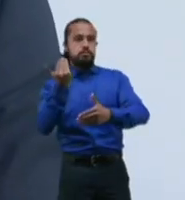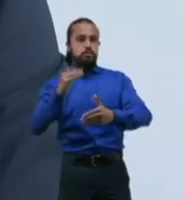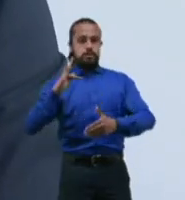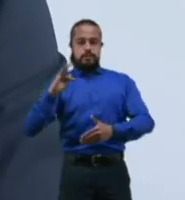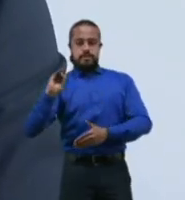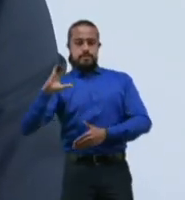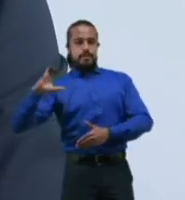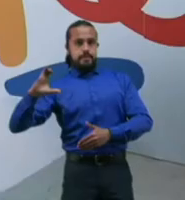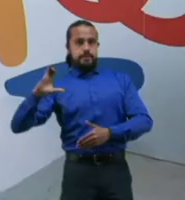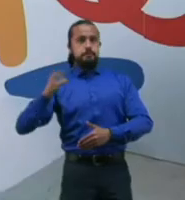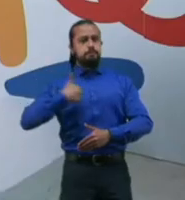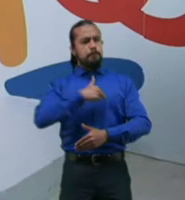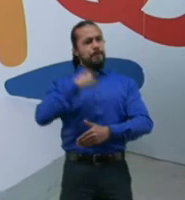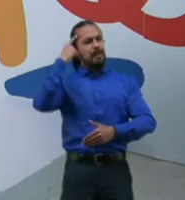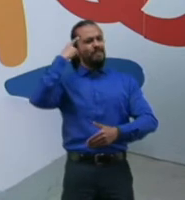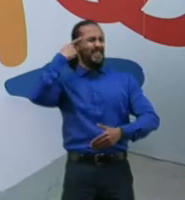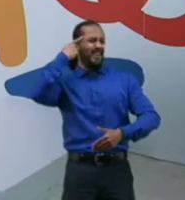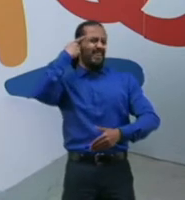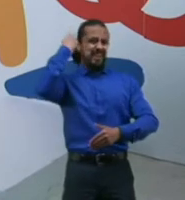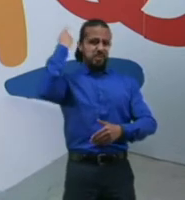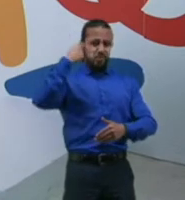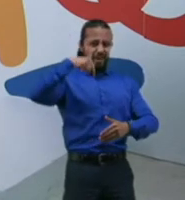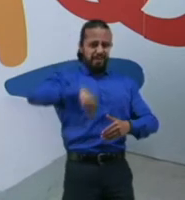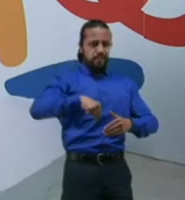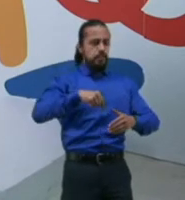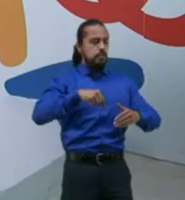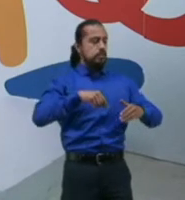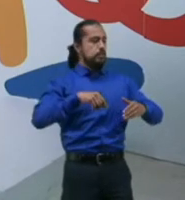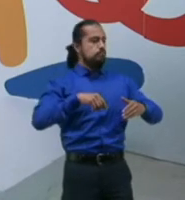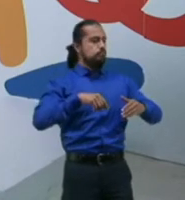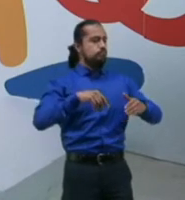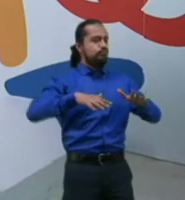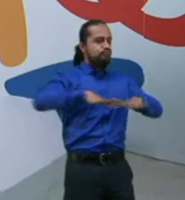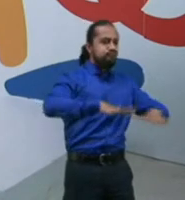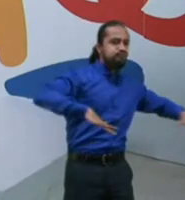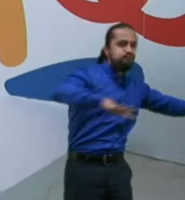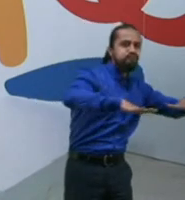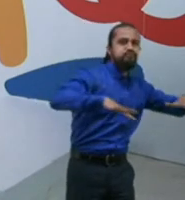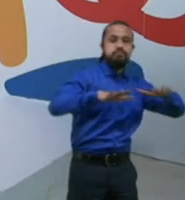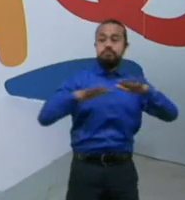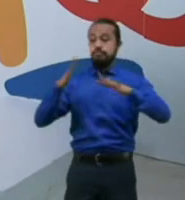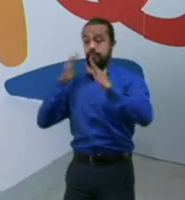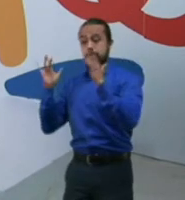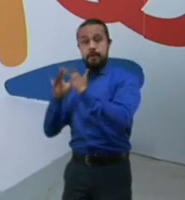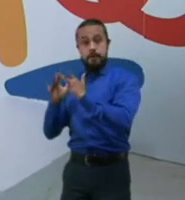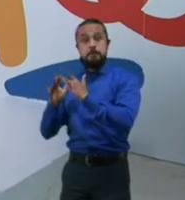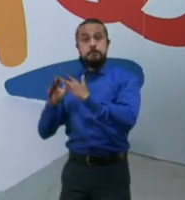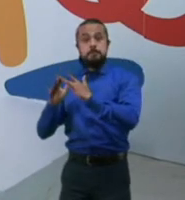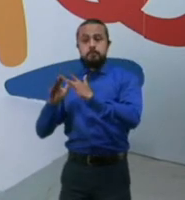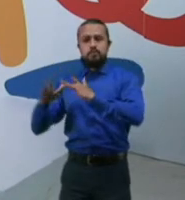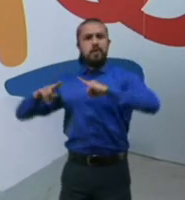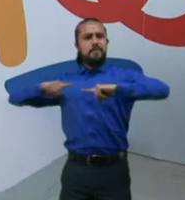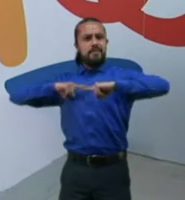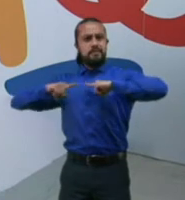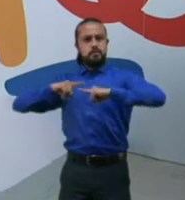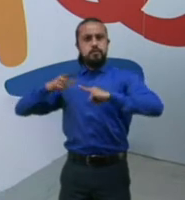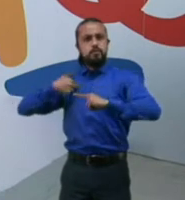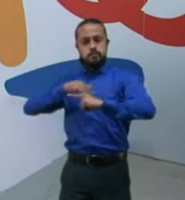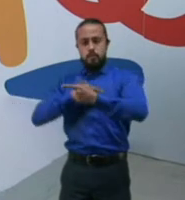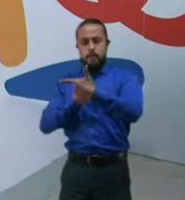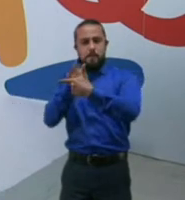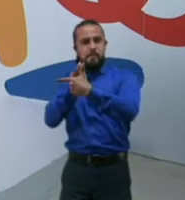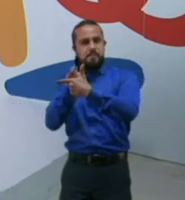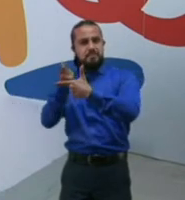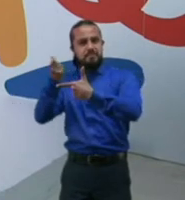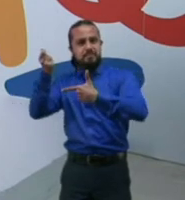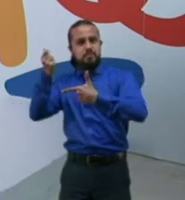los grandes retos que tenemos en el país en este ecosistema de emprendimiento es precisamente el tema de la financiación y por eso la bolsa valores de colombia desde